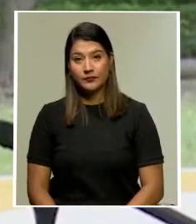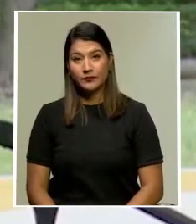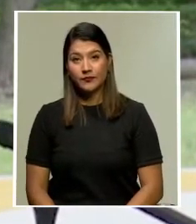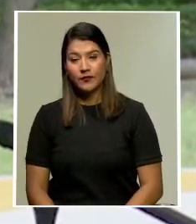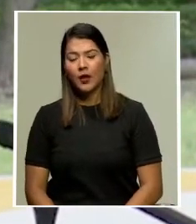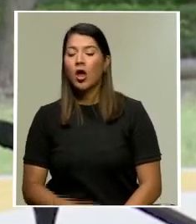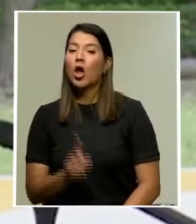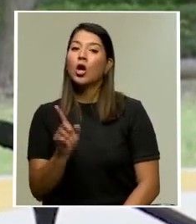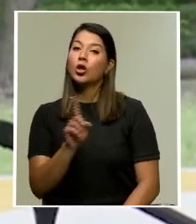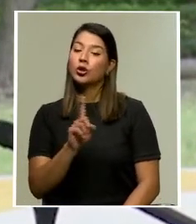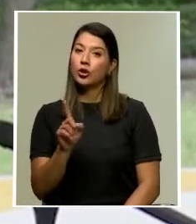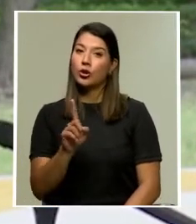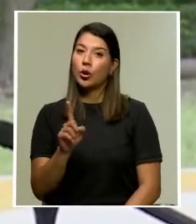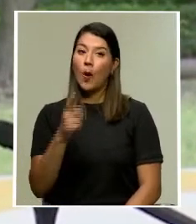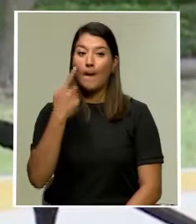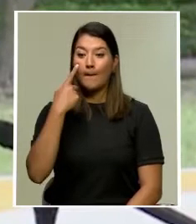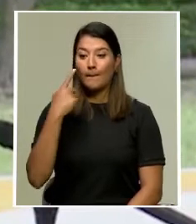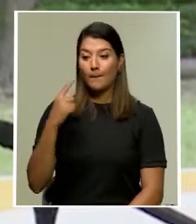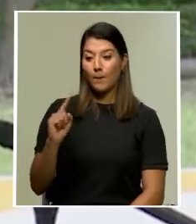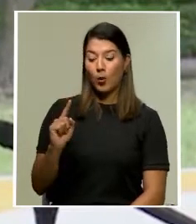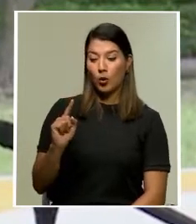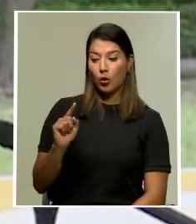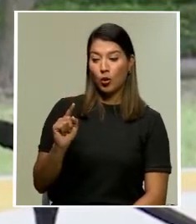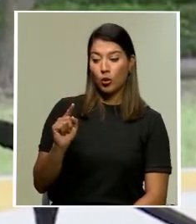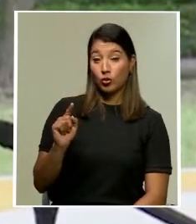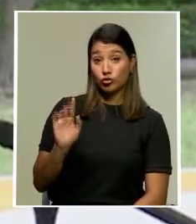No por lo que hacen,